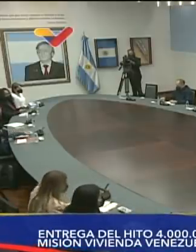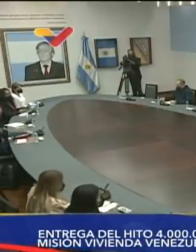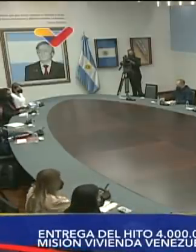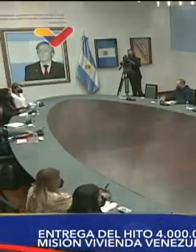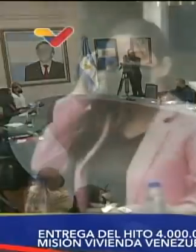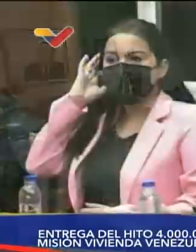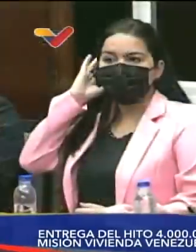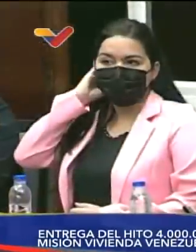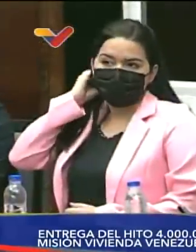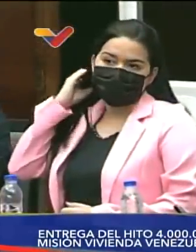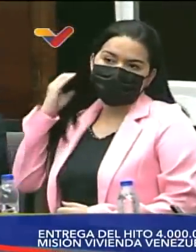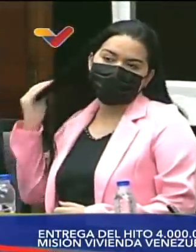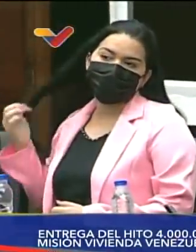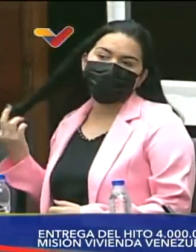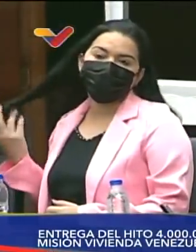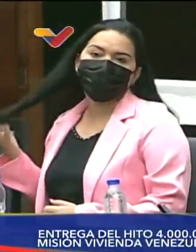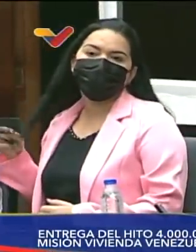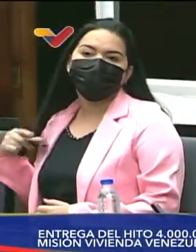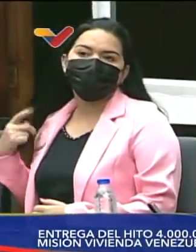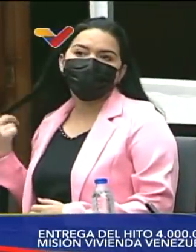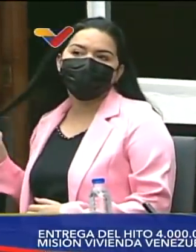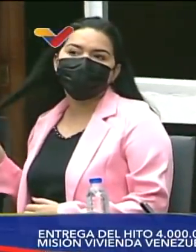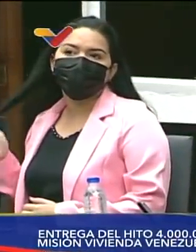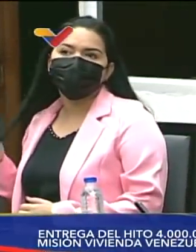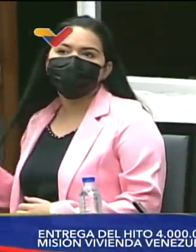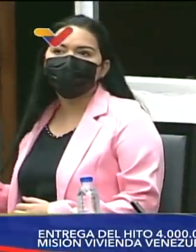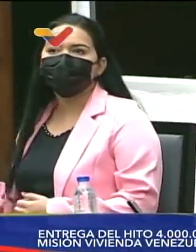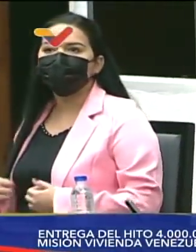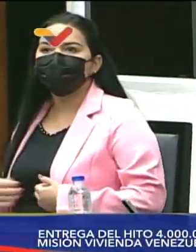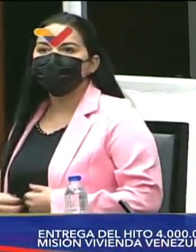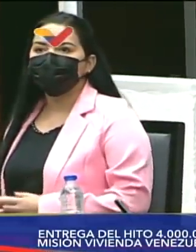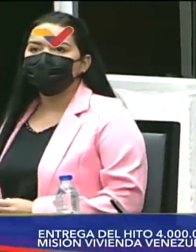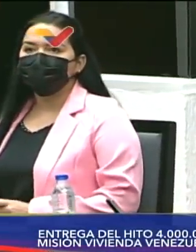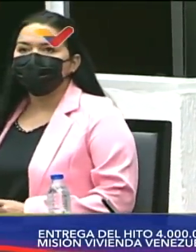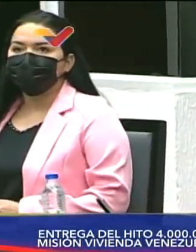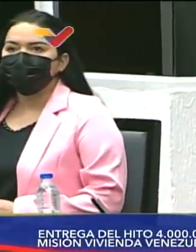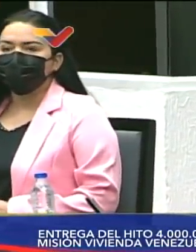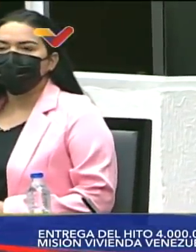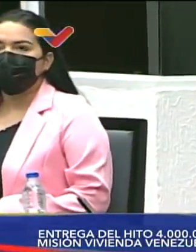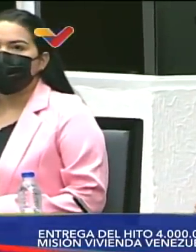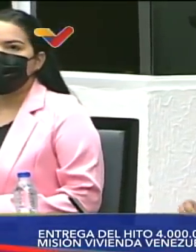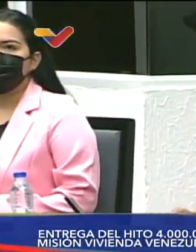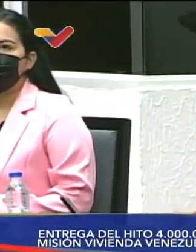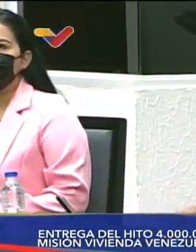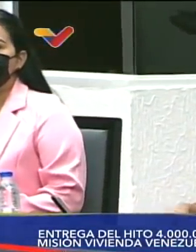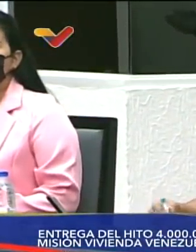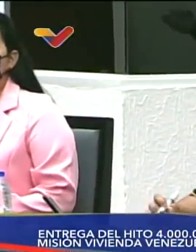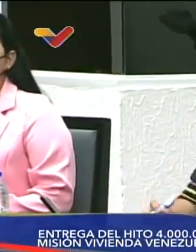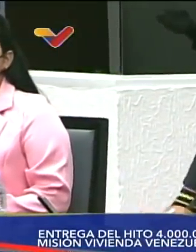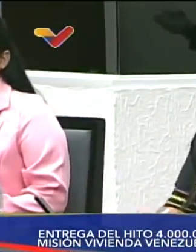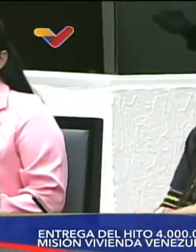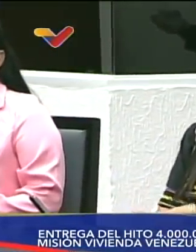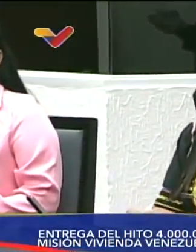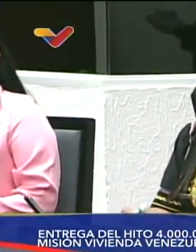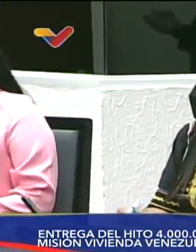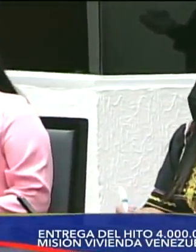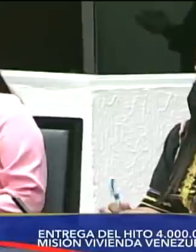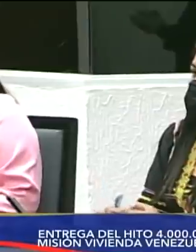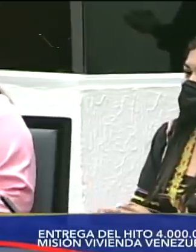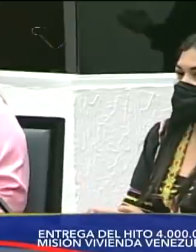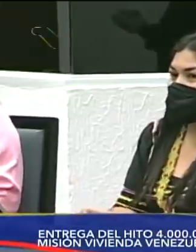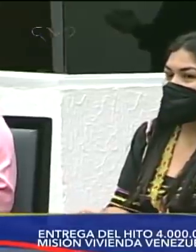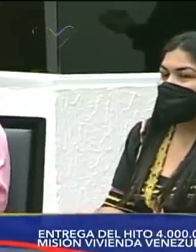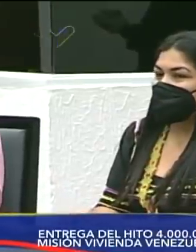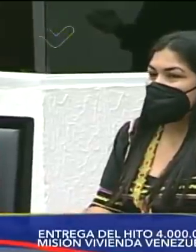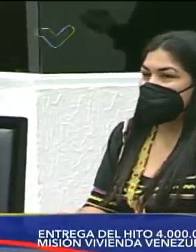habían quedado sin techo propio a consecuencia de las intensas lluvias registradas en el país a finales de 2010 e inicios